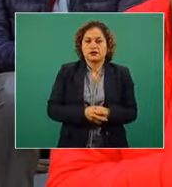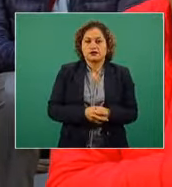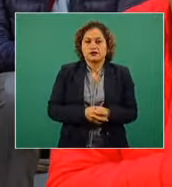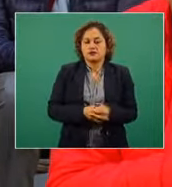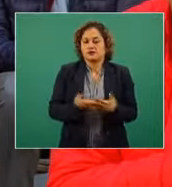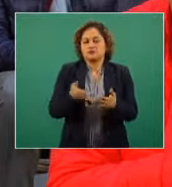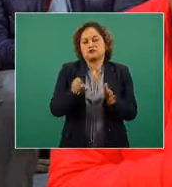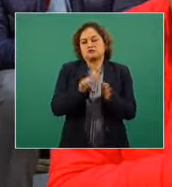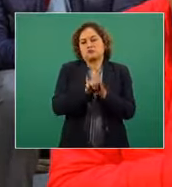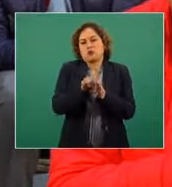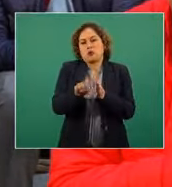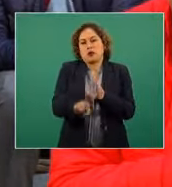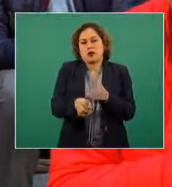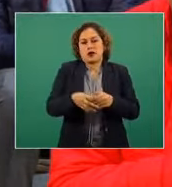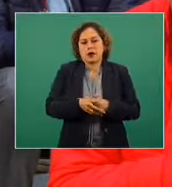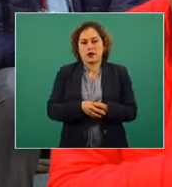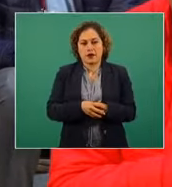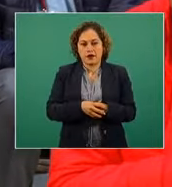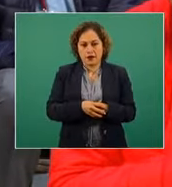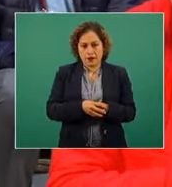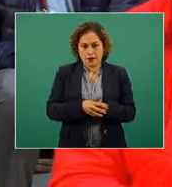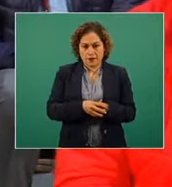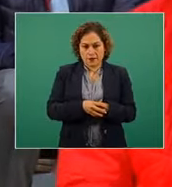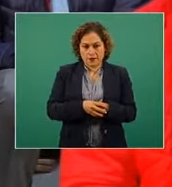padecimientos, por ejemplo, que son